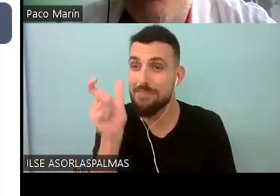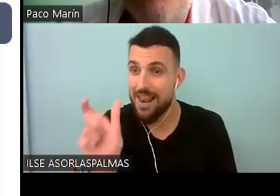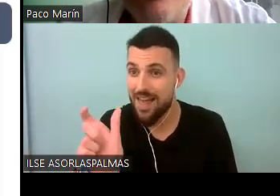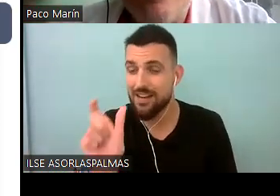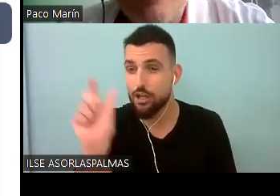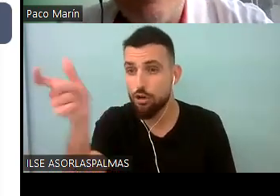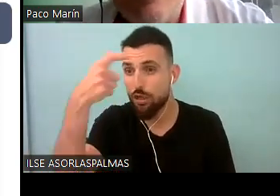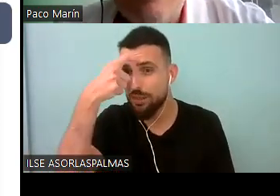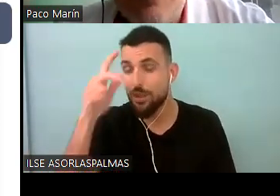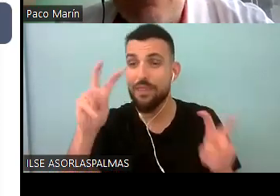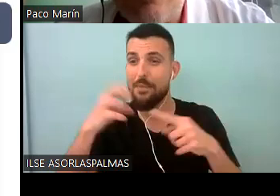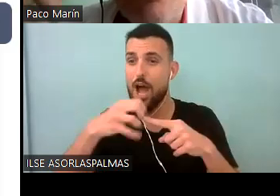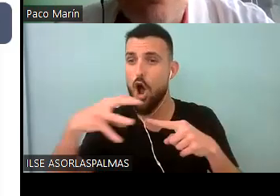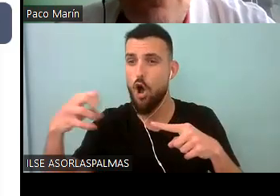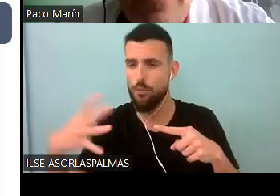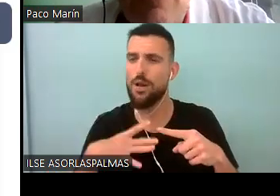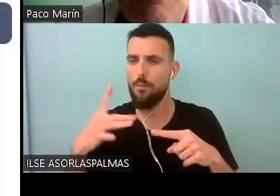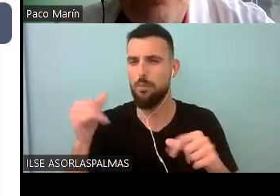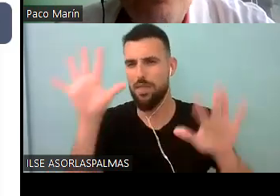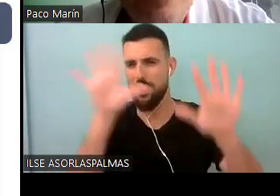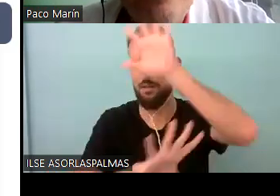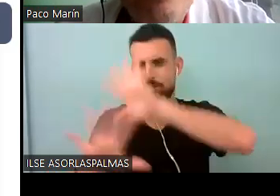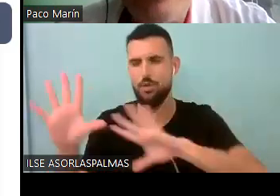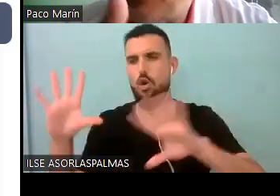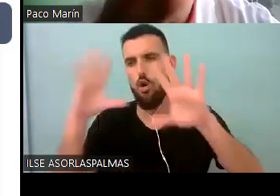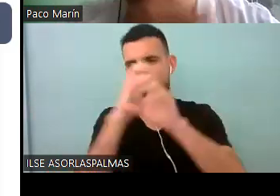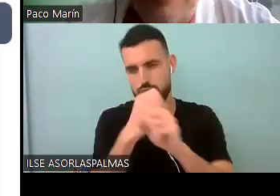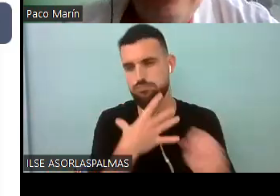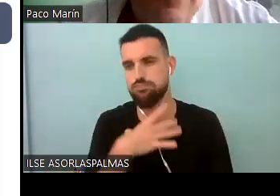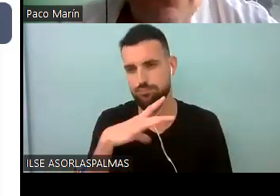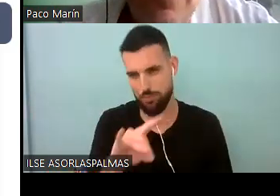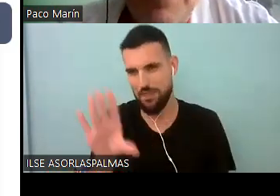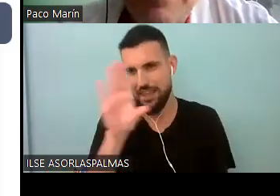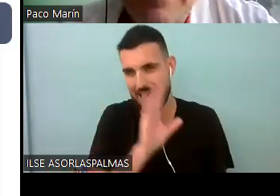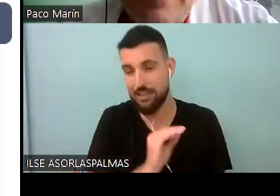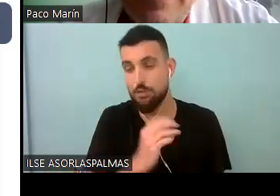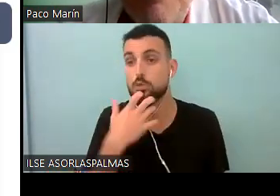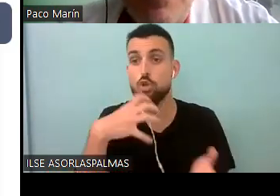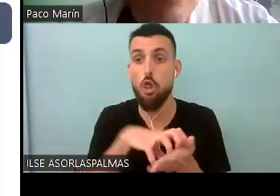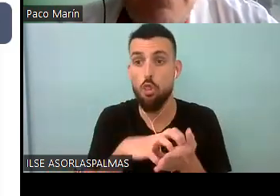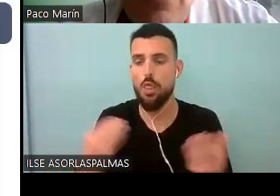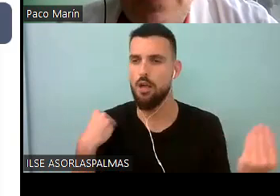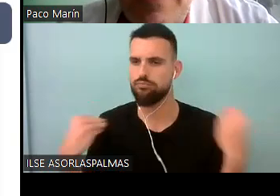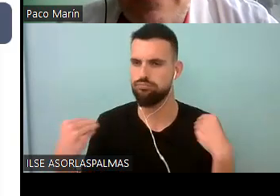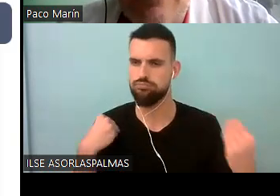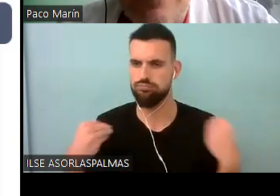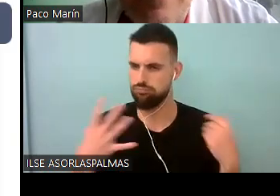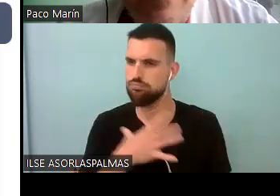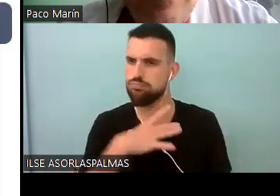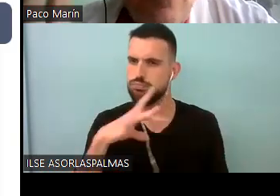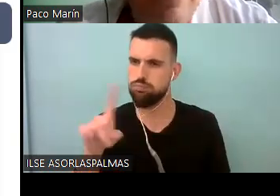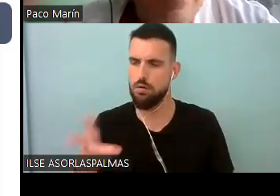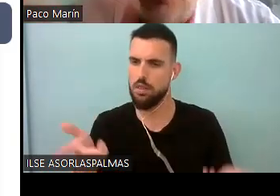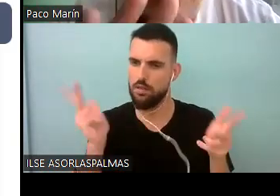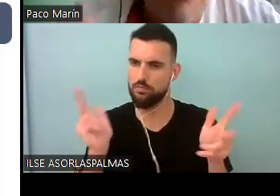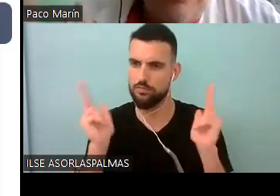tema hormonal, que a veces pueden resultar un poco complejos de entender, pero no tengáis ningún problema en preguntarme lo que creáis